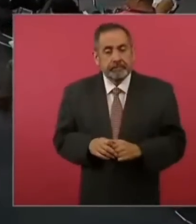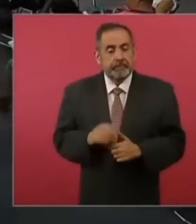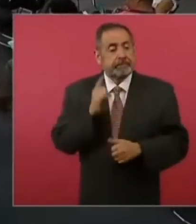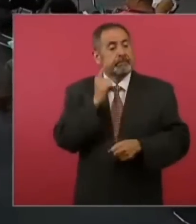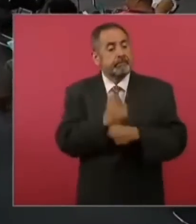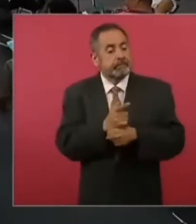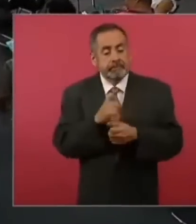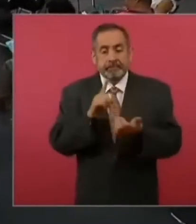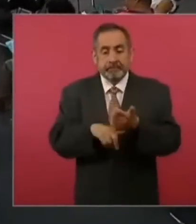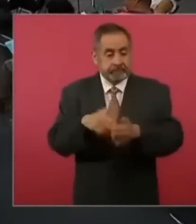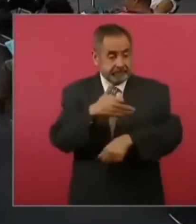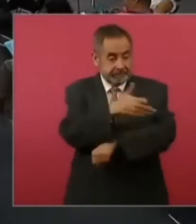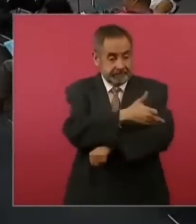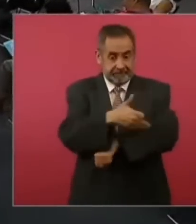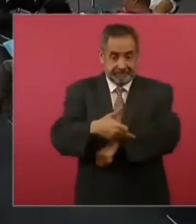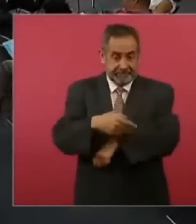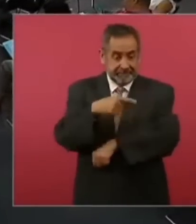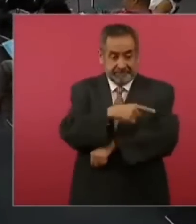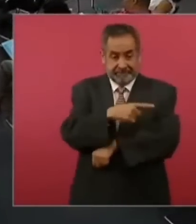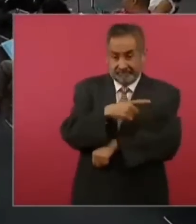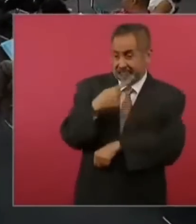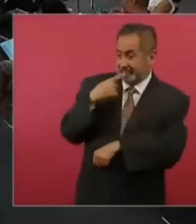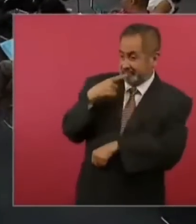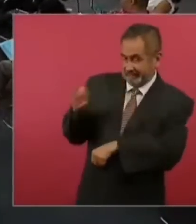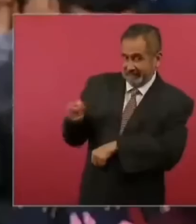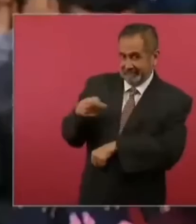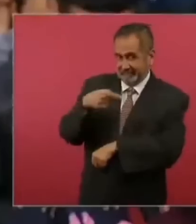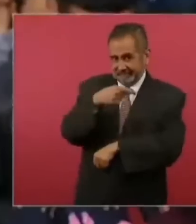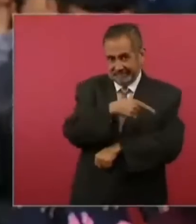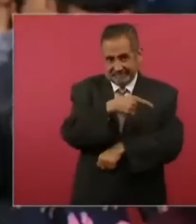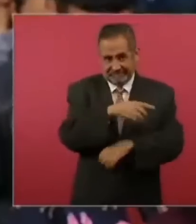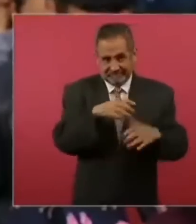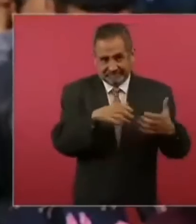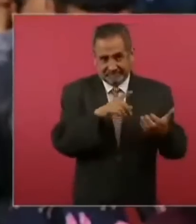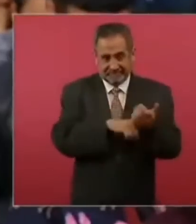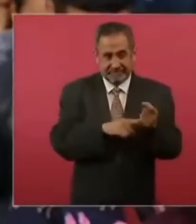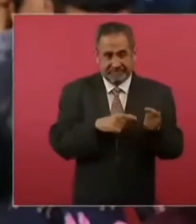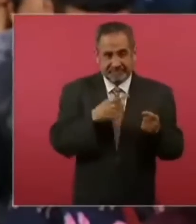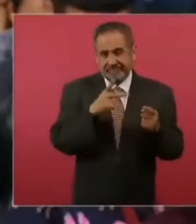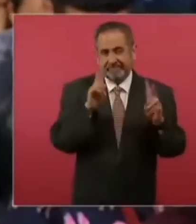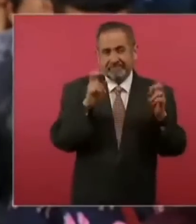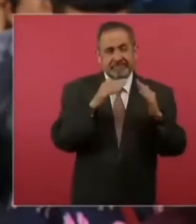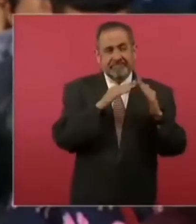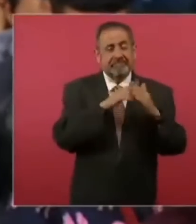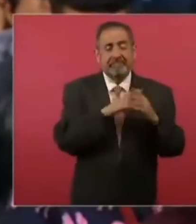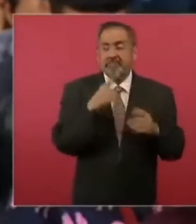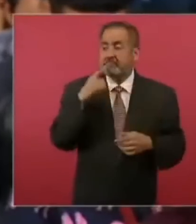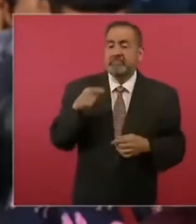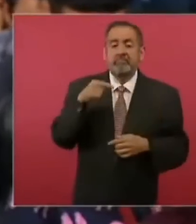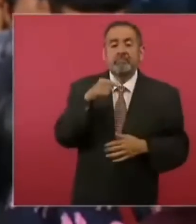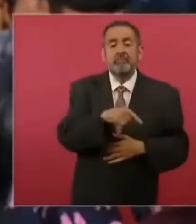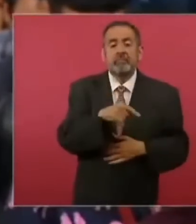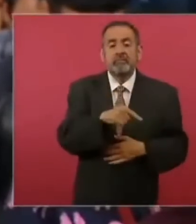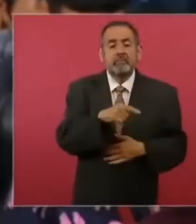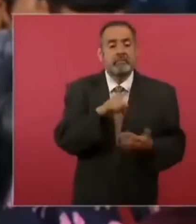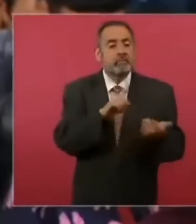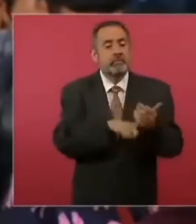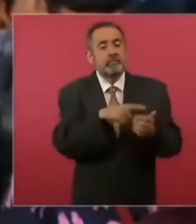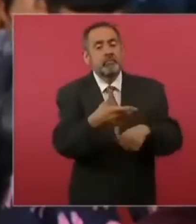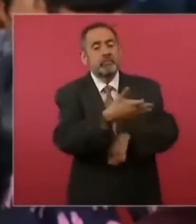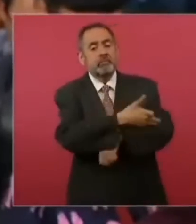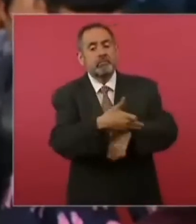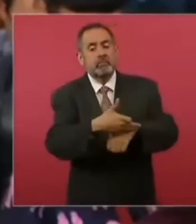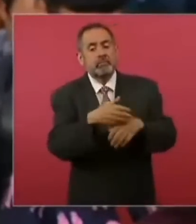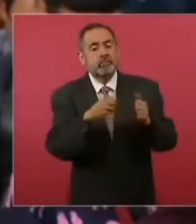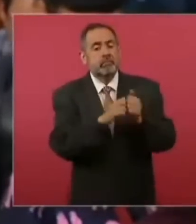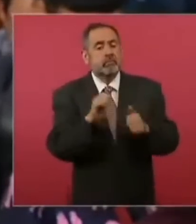enterando que la familia que demanda este asalto a una casa, o bueno, a su casa con lujo de violencia, pues son familiares